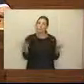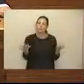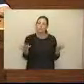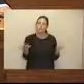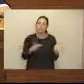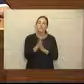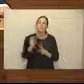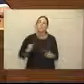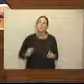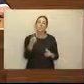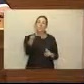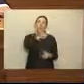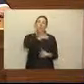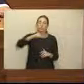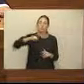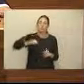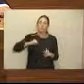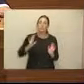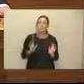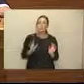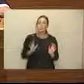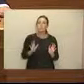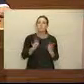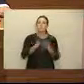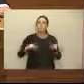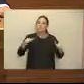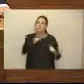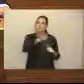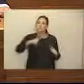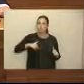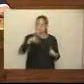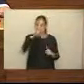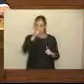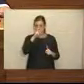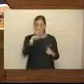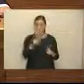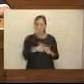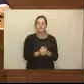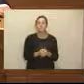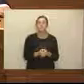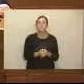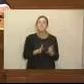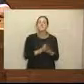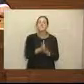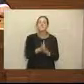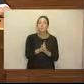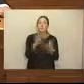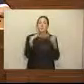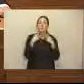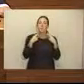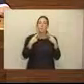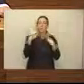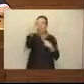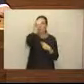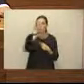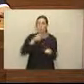el primer parlamento autonómico, y usted lo recordará, que ha expulsado a un diputado por